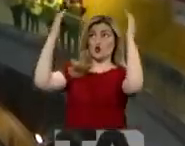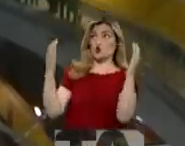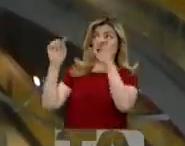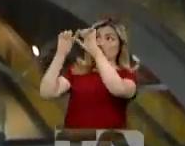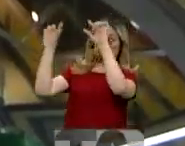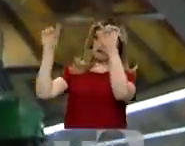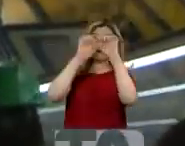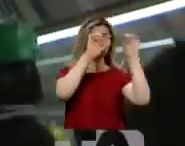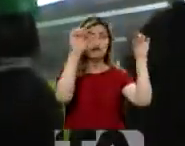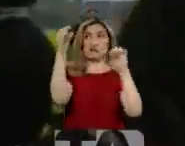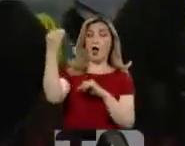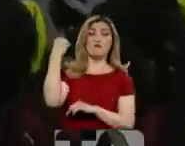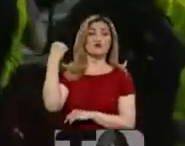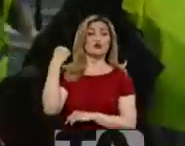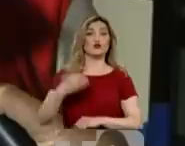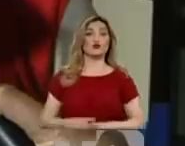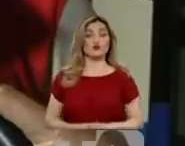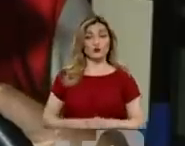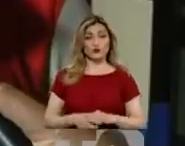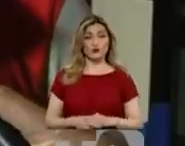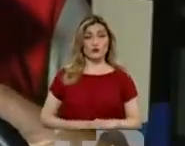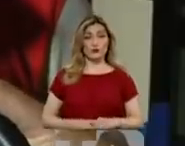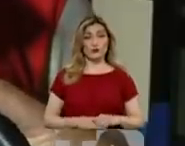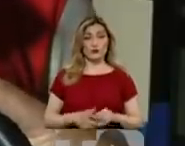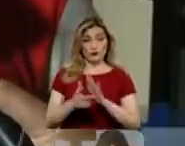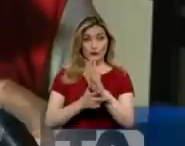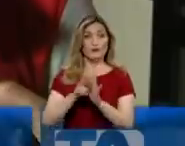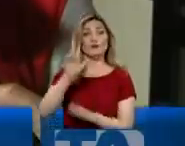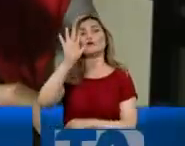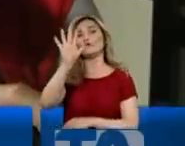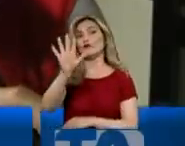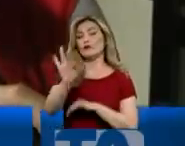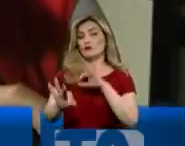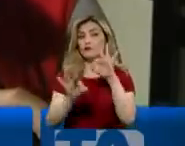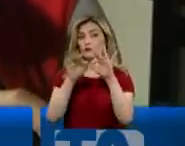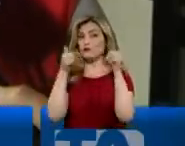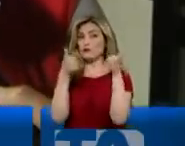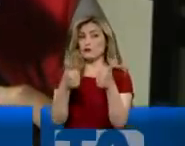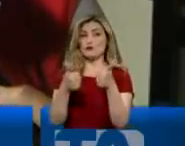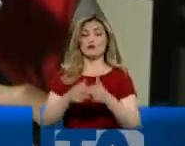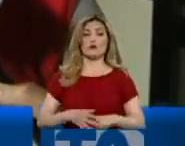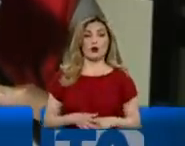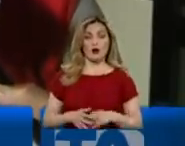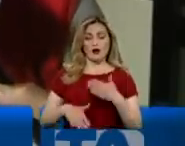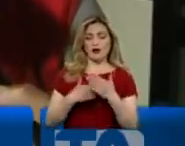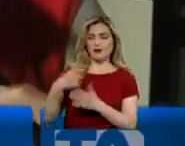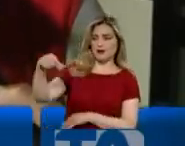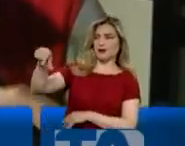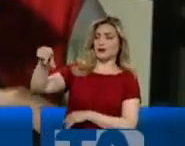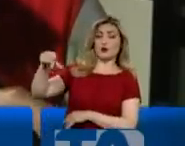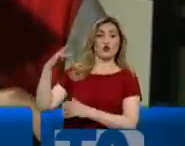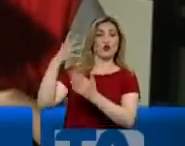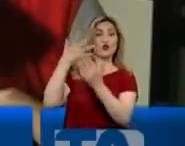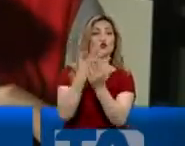entre otros tendremos ya más de 5 trenes perfectamente habilitados y todo el trayecto desde quitumbe a labrador